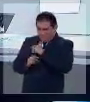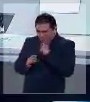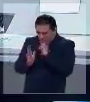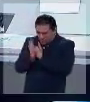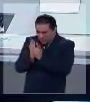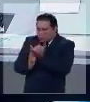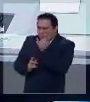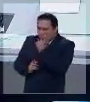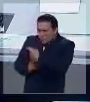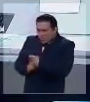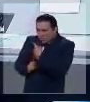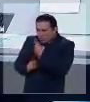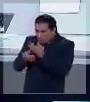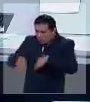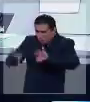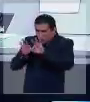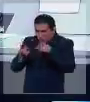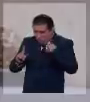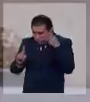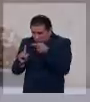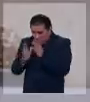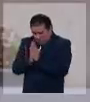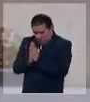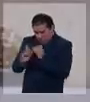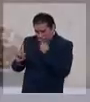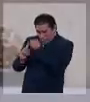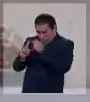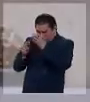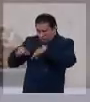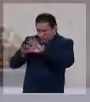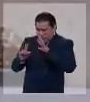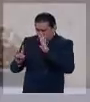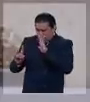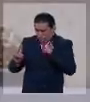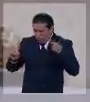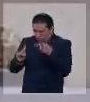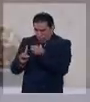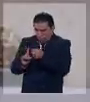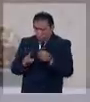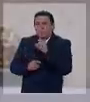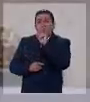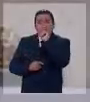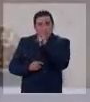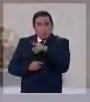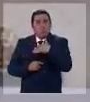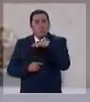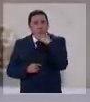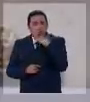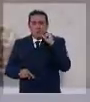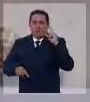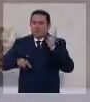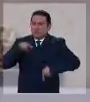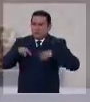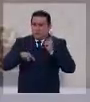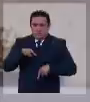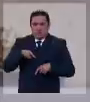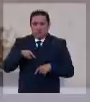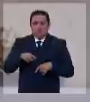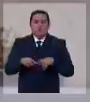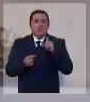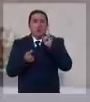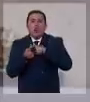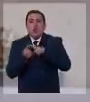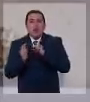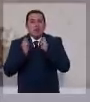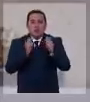adelante, porque es muy importante. Adelante. Terminar con la corrupción. Y eso implica una comisión para investigar directamente al